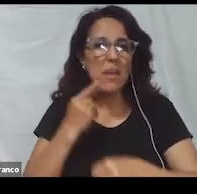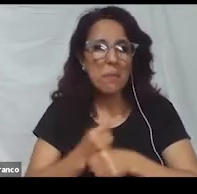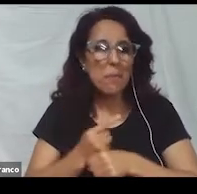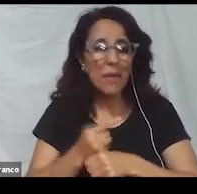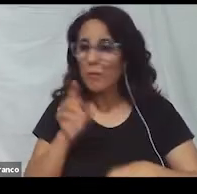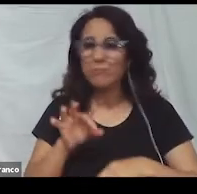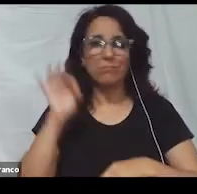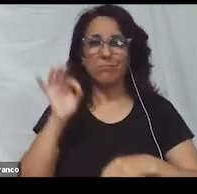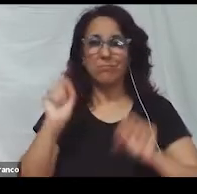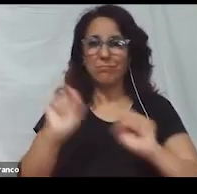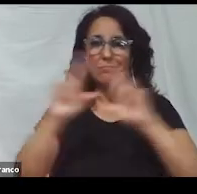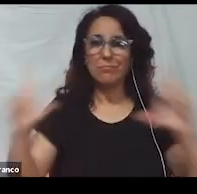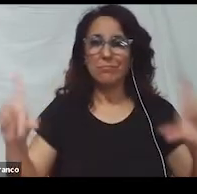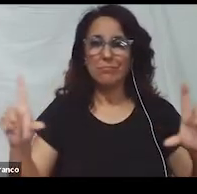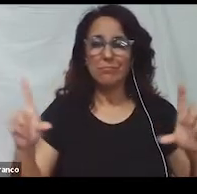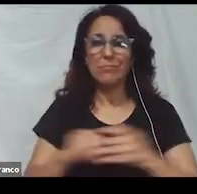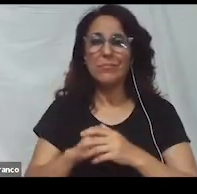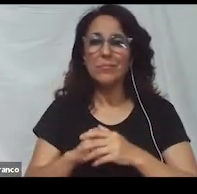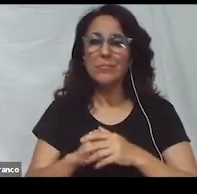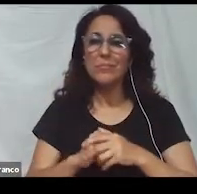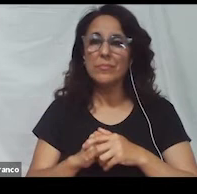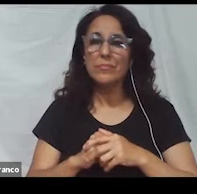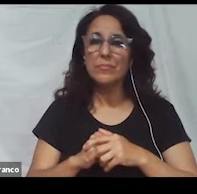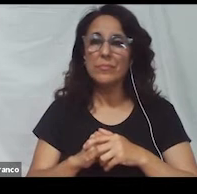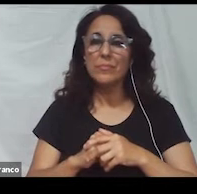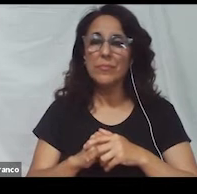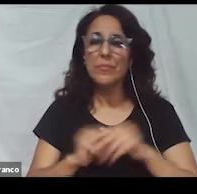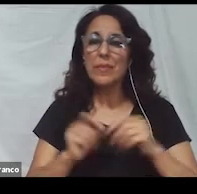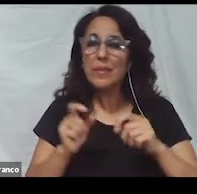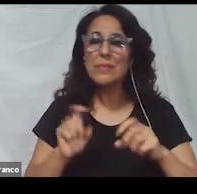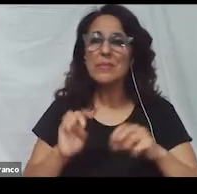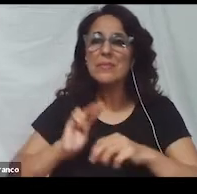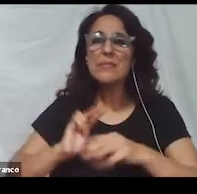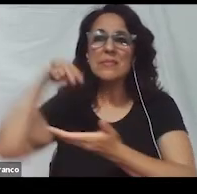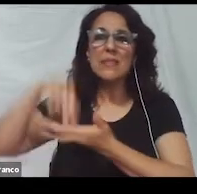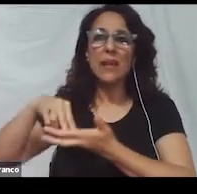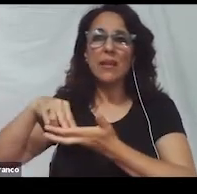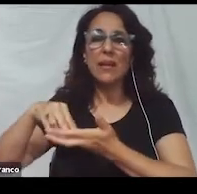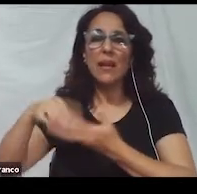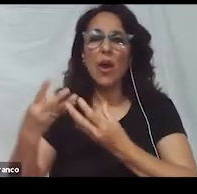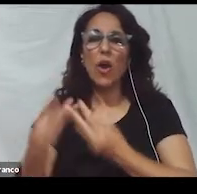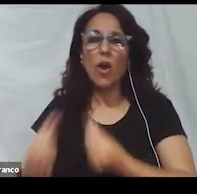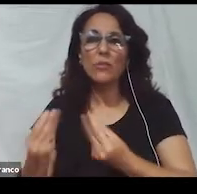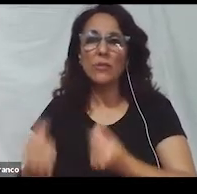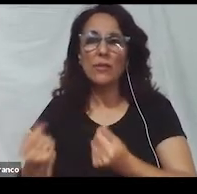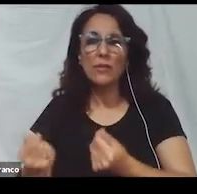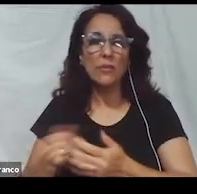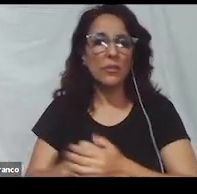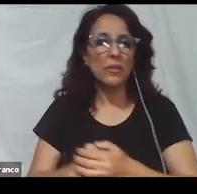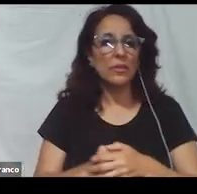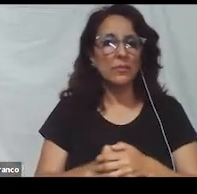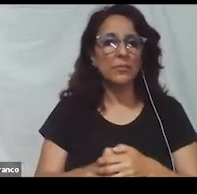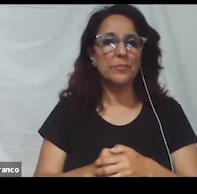no se ve muy bien ahí en la pantalla, les explico, le va a saltar un mensaje que dice saltar a contenido. Probablemente lo han visto ustedes en algunas webs